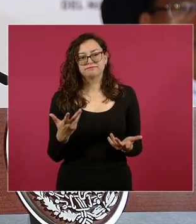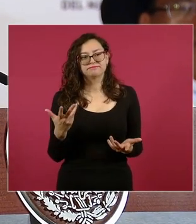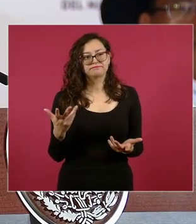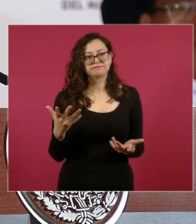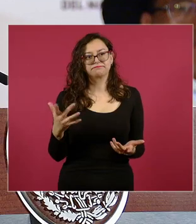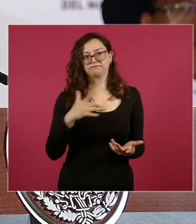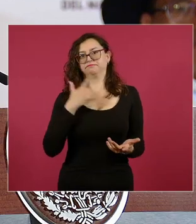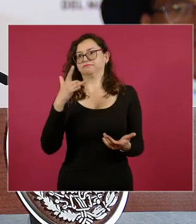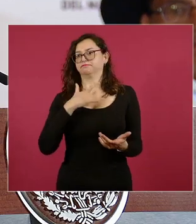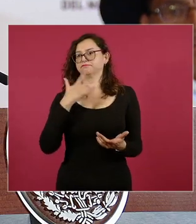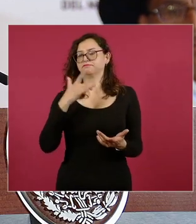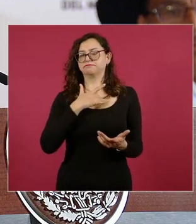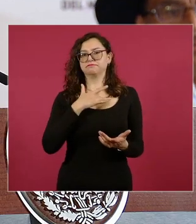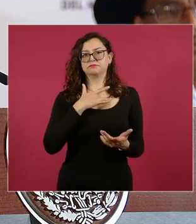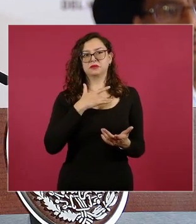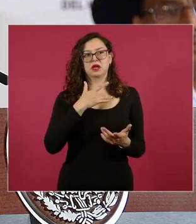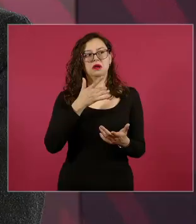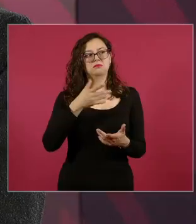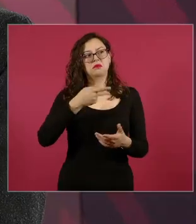proclama,